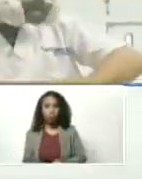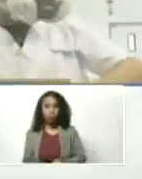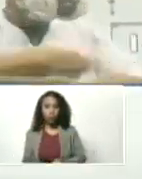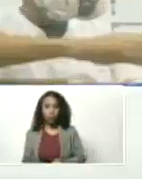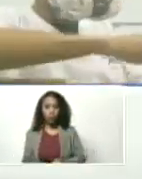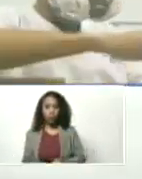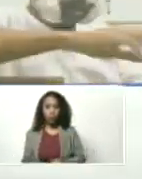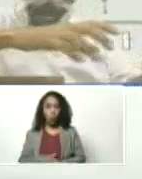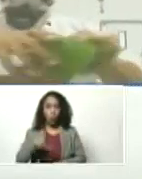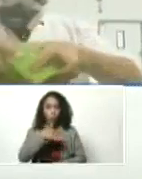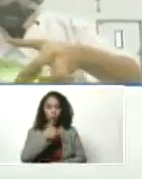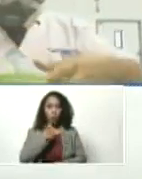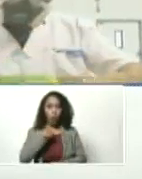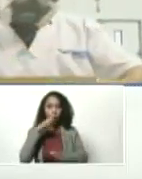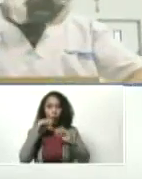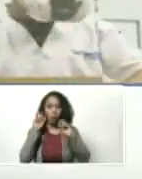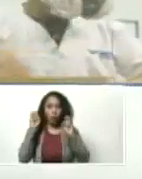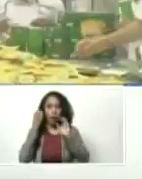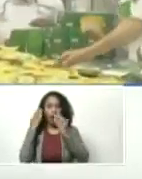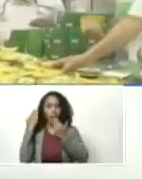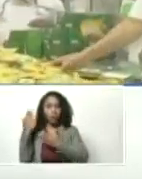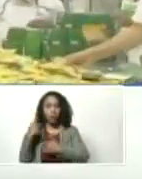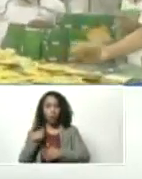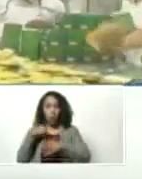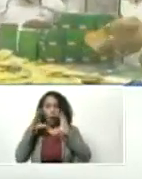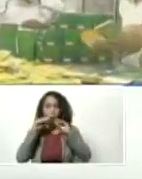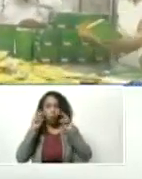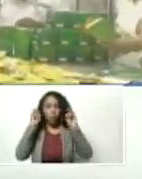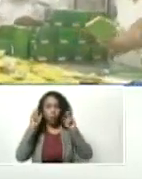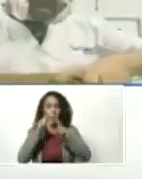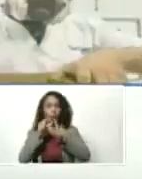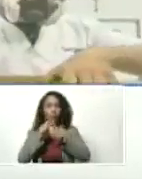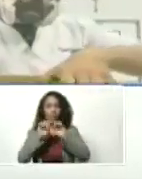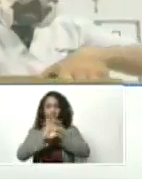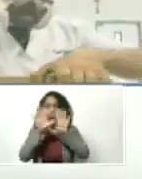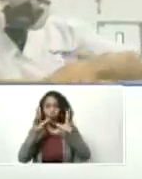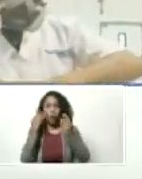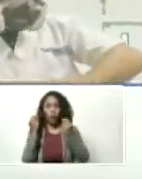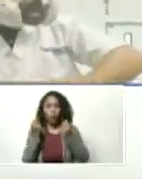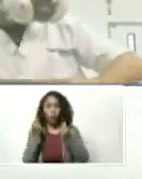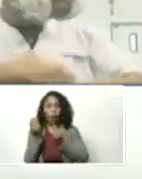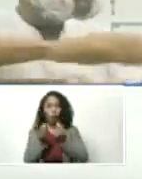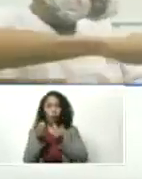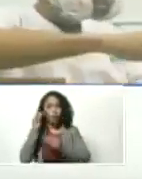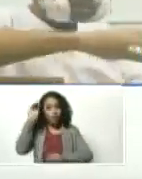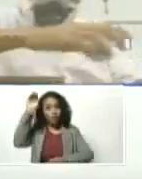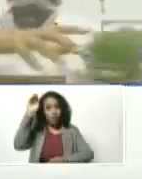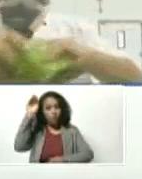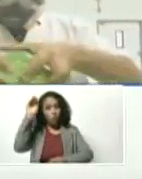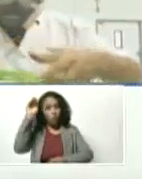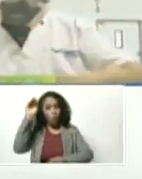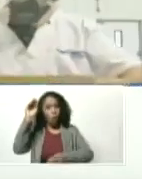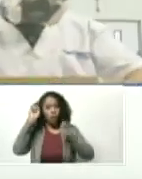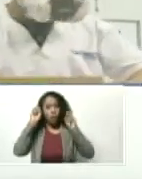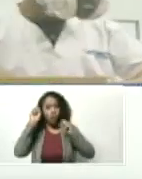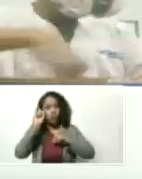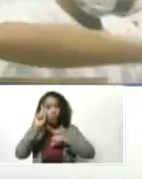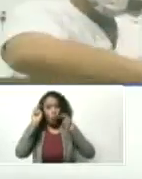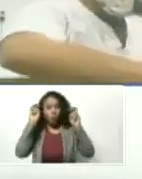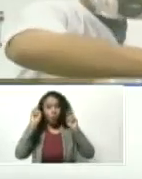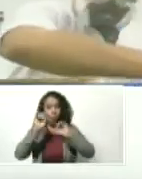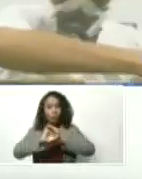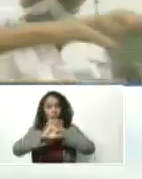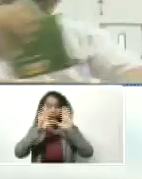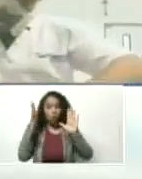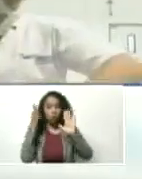Cuando yo hablo de esto, estoy hablando de un concepto claro de la economía del futuro, de una doctrina clara